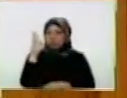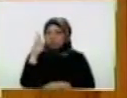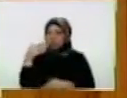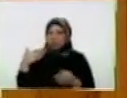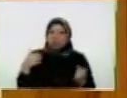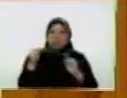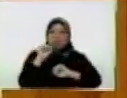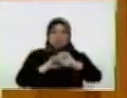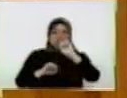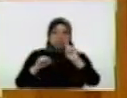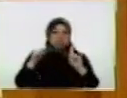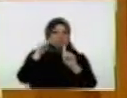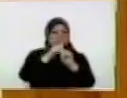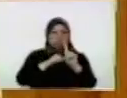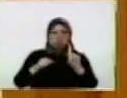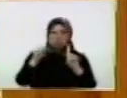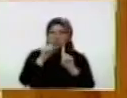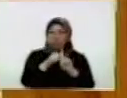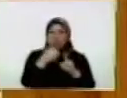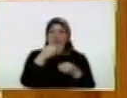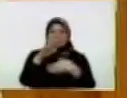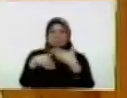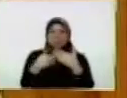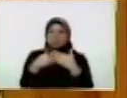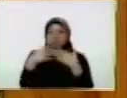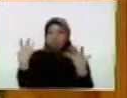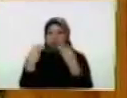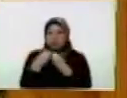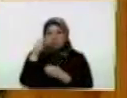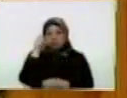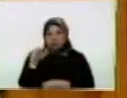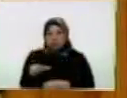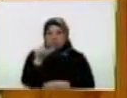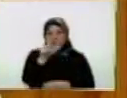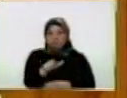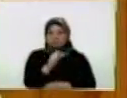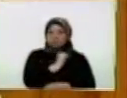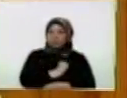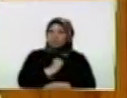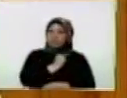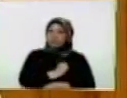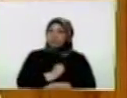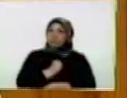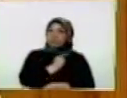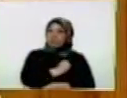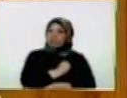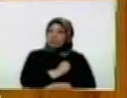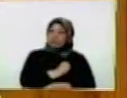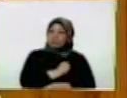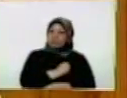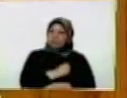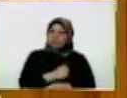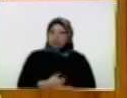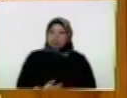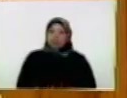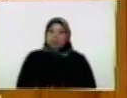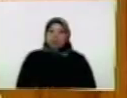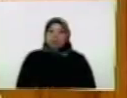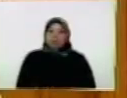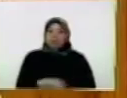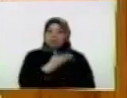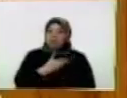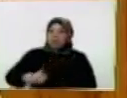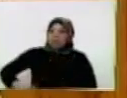fueron vencidos en de la mano del pueblo. Lamentablemente, nuestro comandante